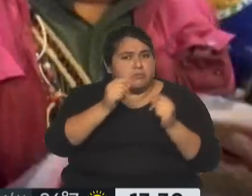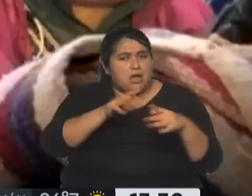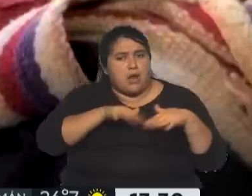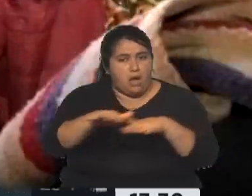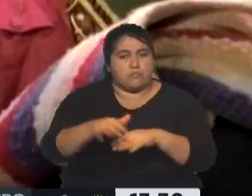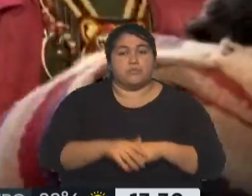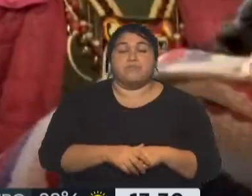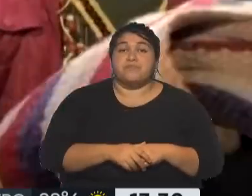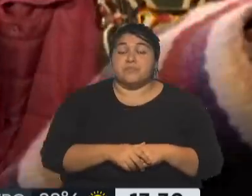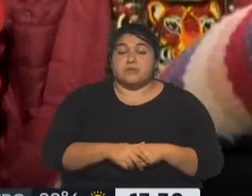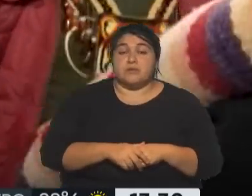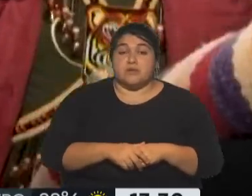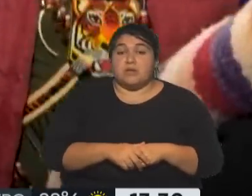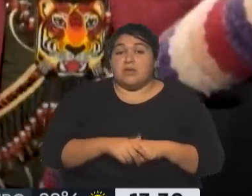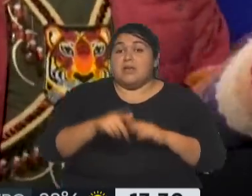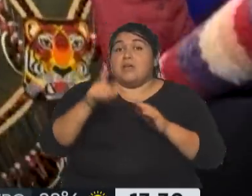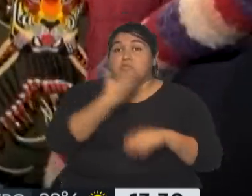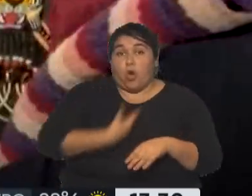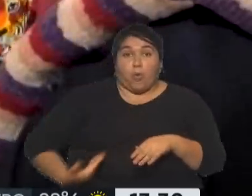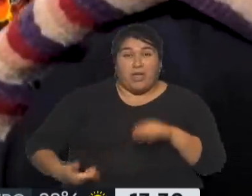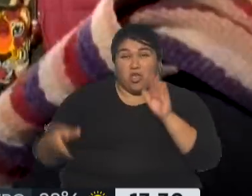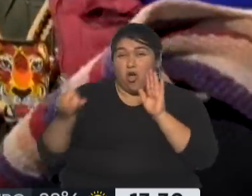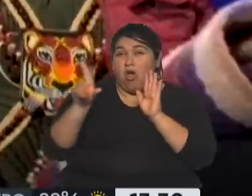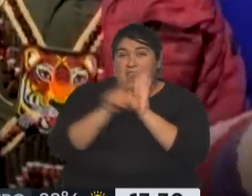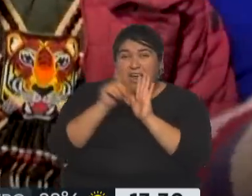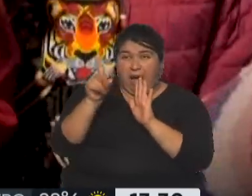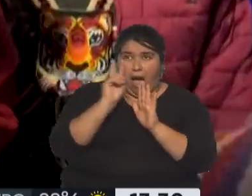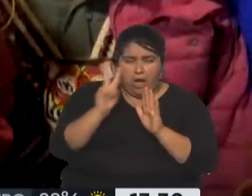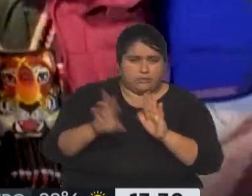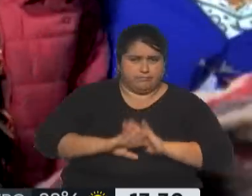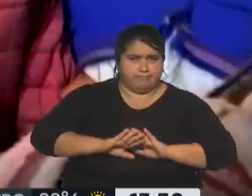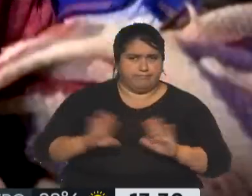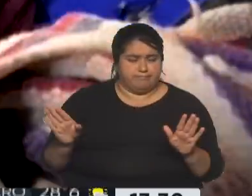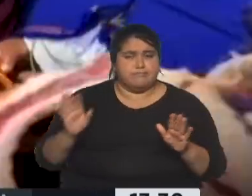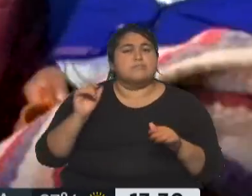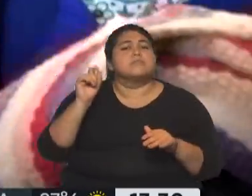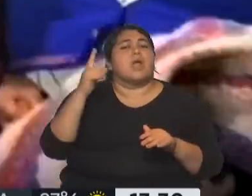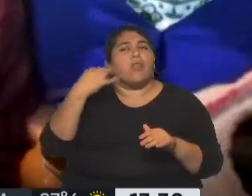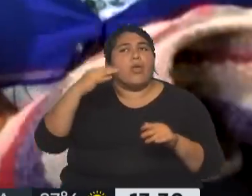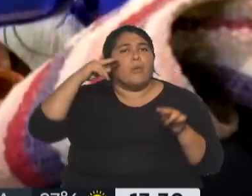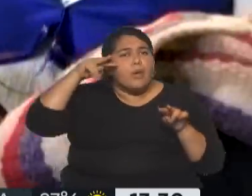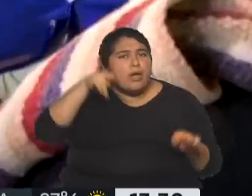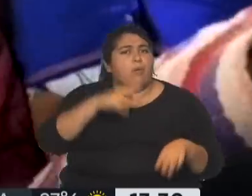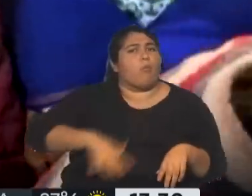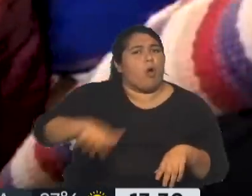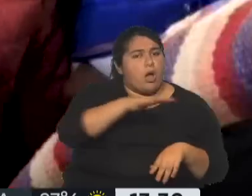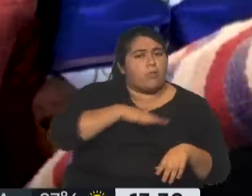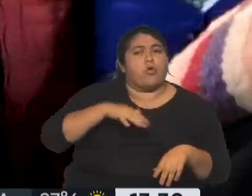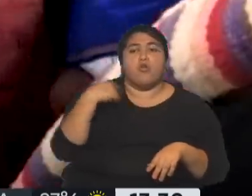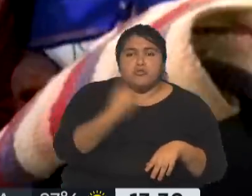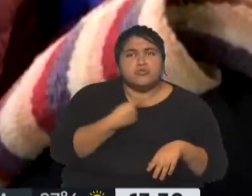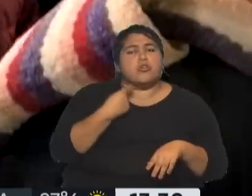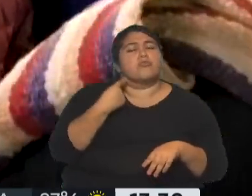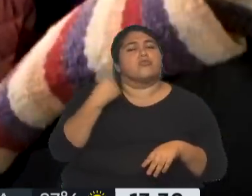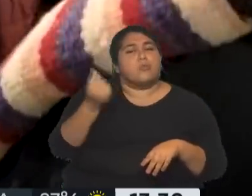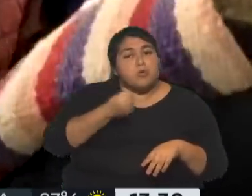Los límites de la legitimidad del gobierno han acabado. Por lo tanto, debe escuchar al pueblo. Y creemos importante que la